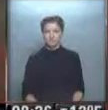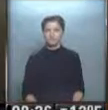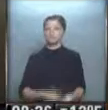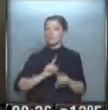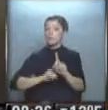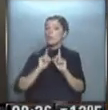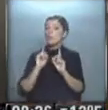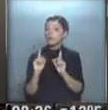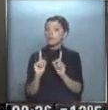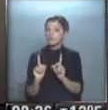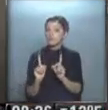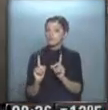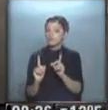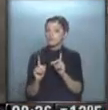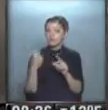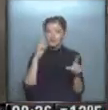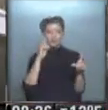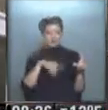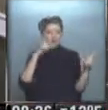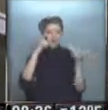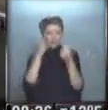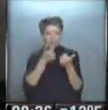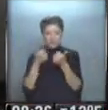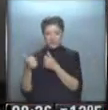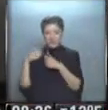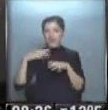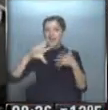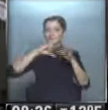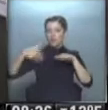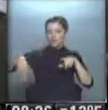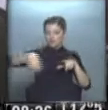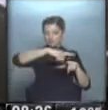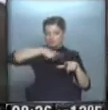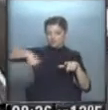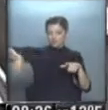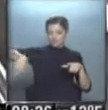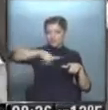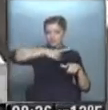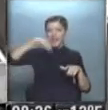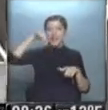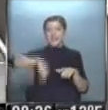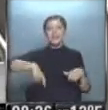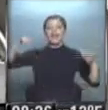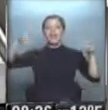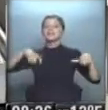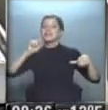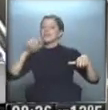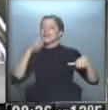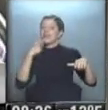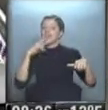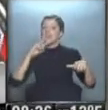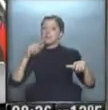Mientras tanto, linda la experiencia del circuito del Estadio Único, allí en La Plata, para el Super TC